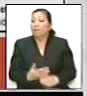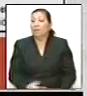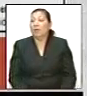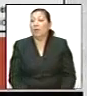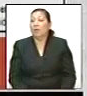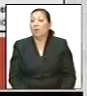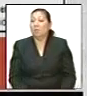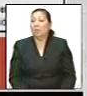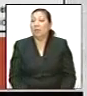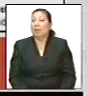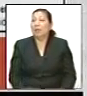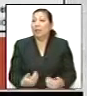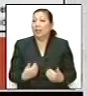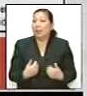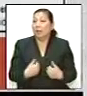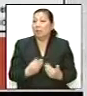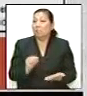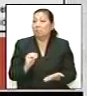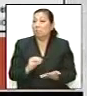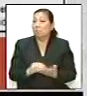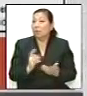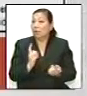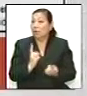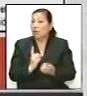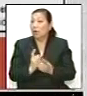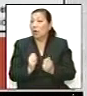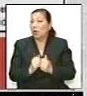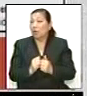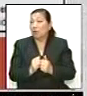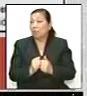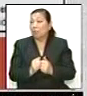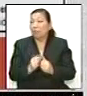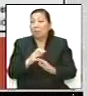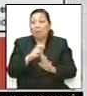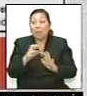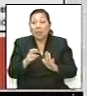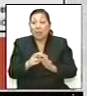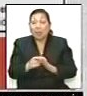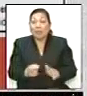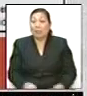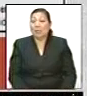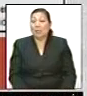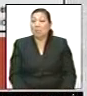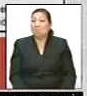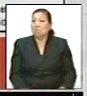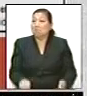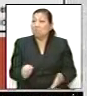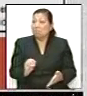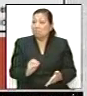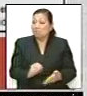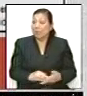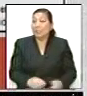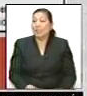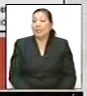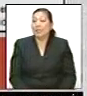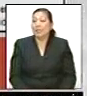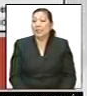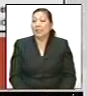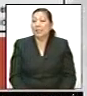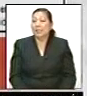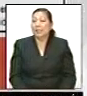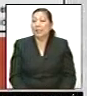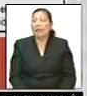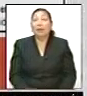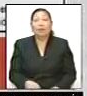tener un acercamiento mucho mayor con china porque si la proyección de la alianza del pacífico como hemos dicho